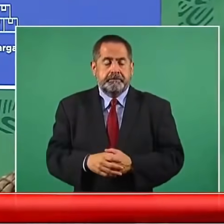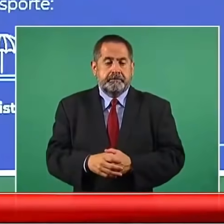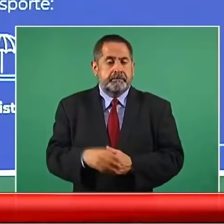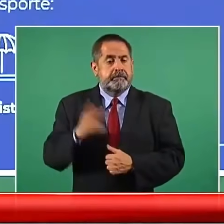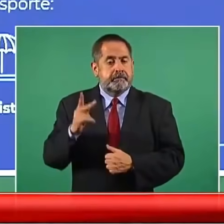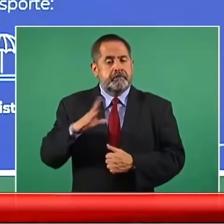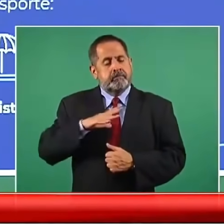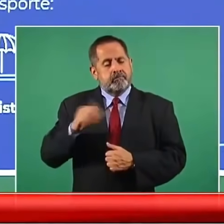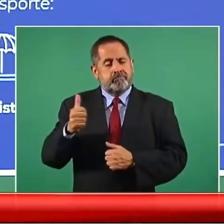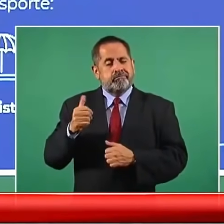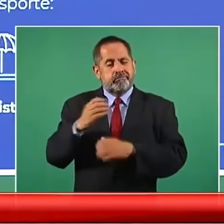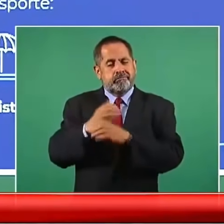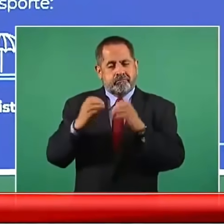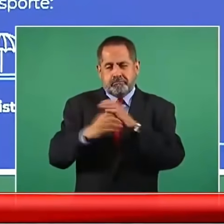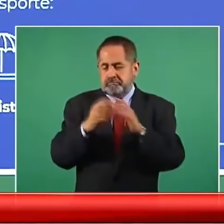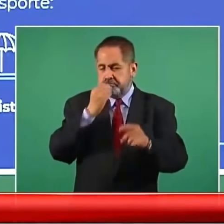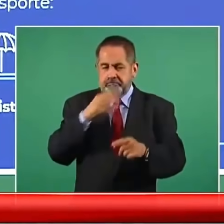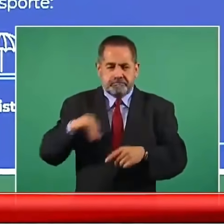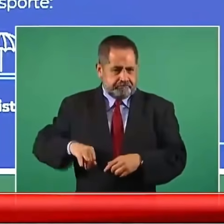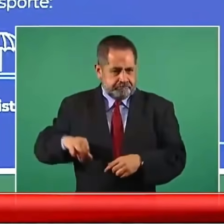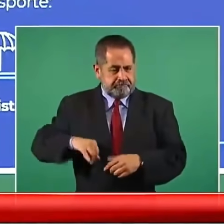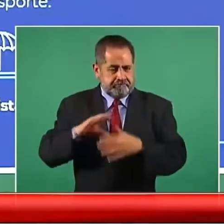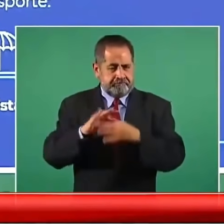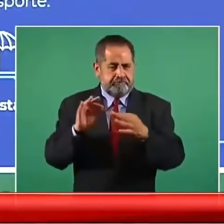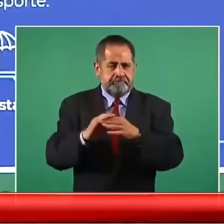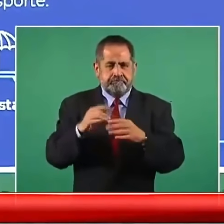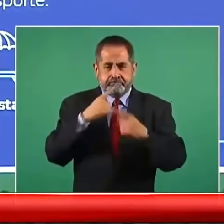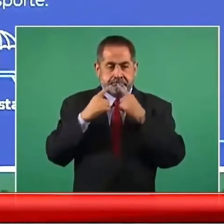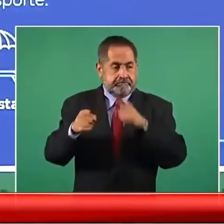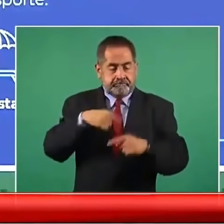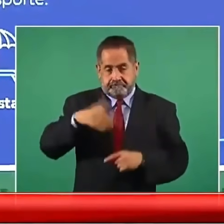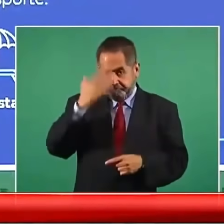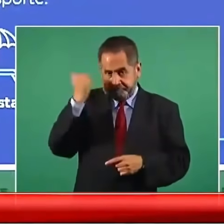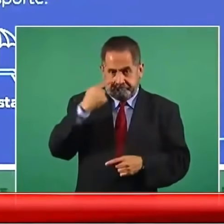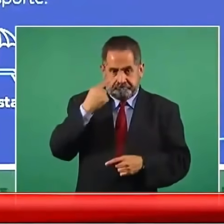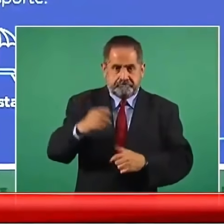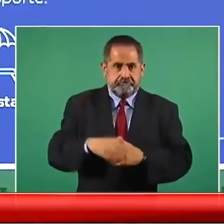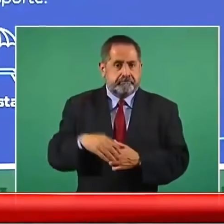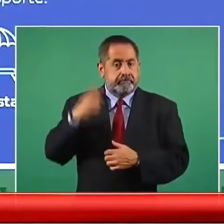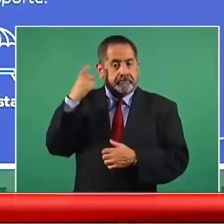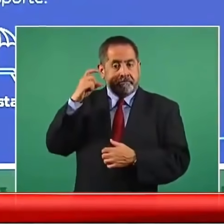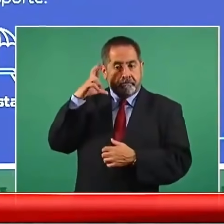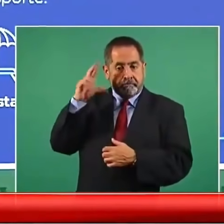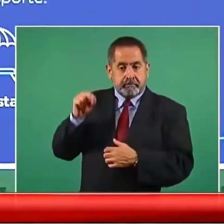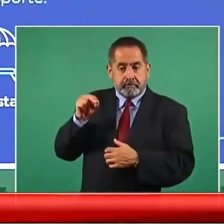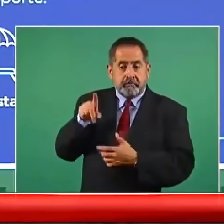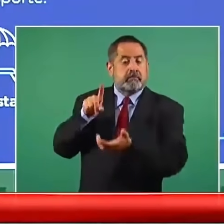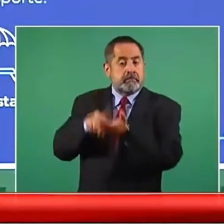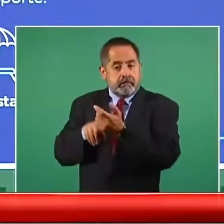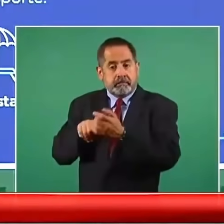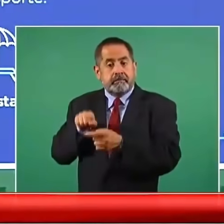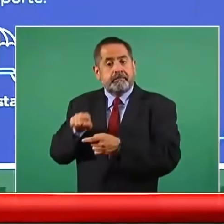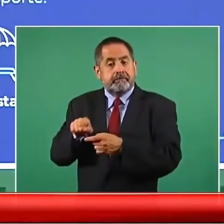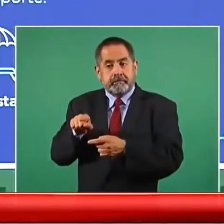Pero hay otra cosa que es interesante, que no se sabe. Quintana Roo fue cárcel.